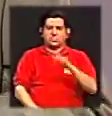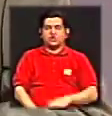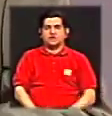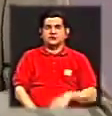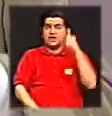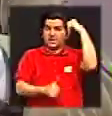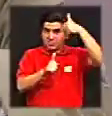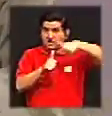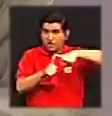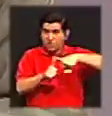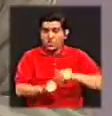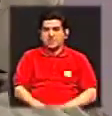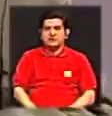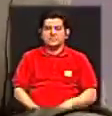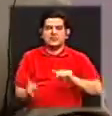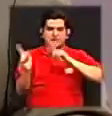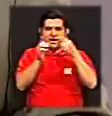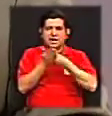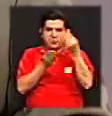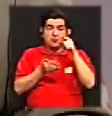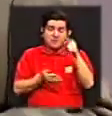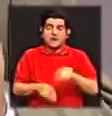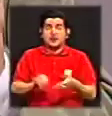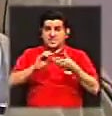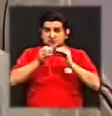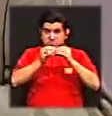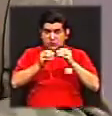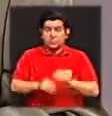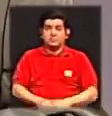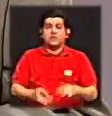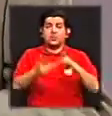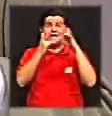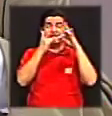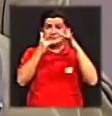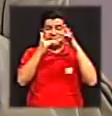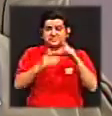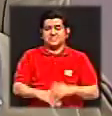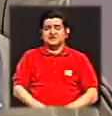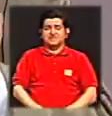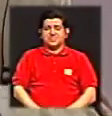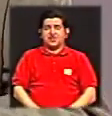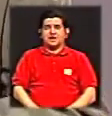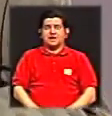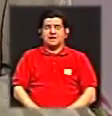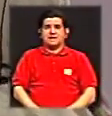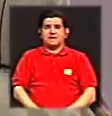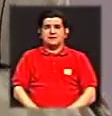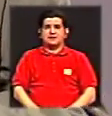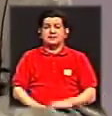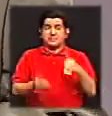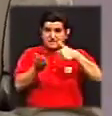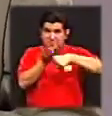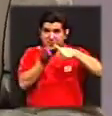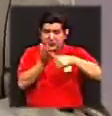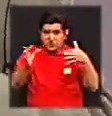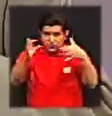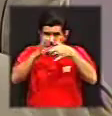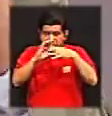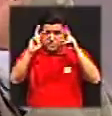no se les olvide ir a comprar este ejemplar especial electoral del Semanario